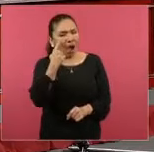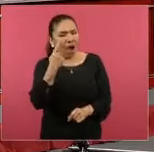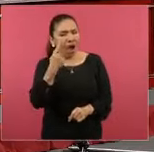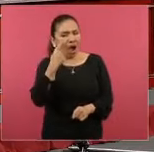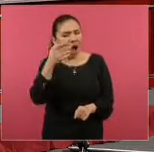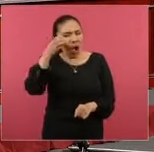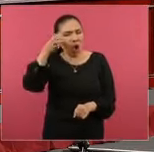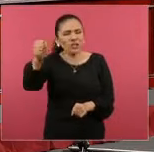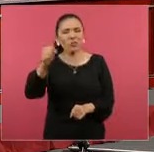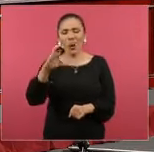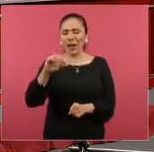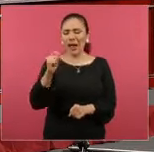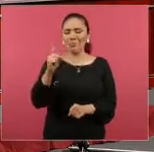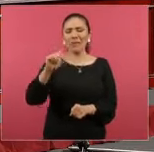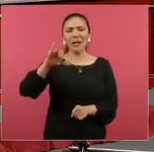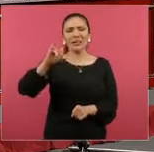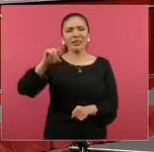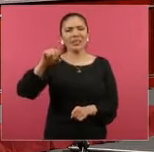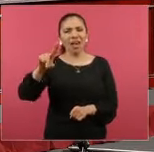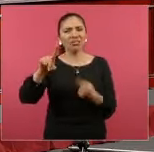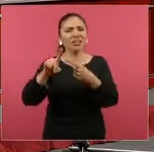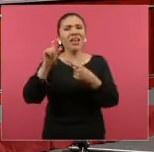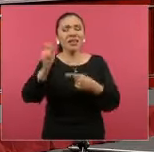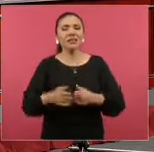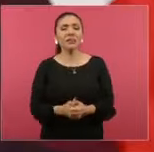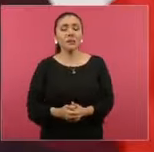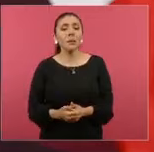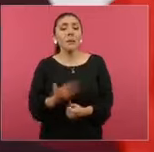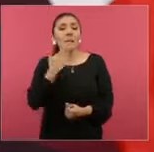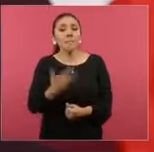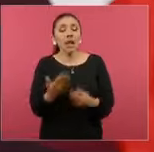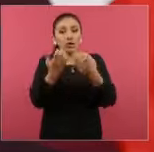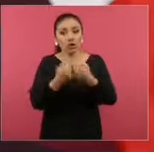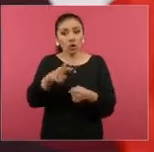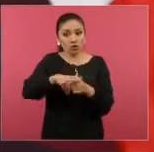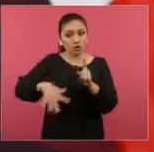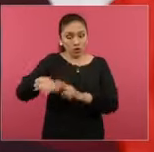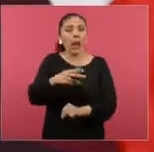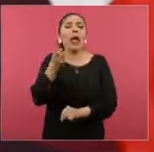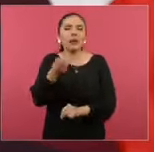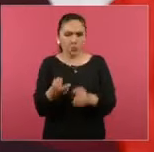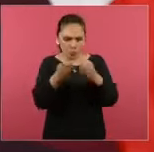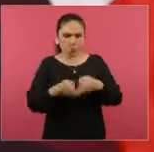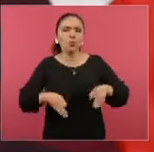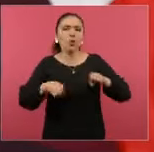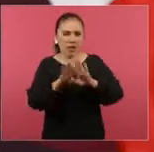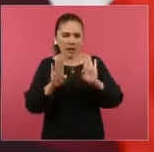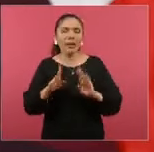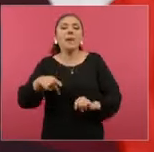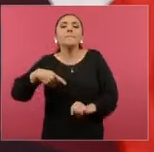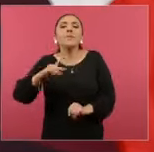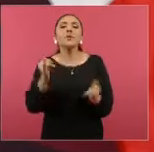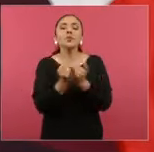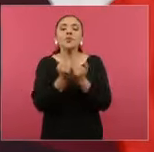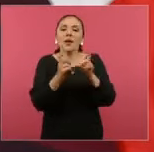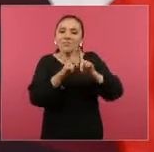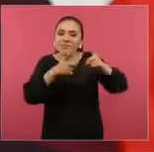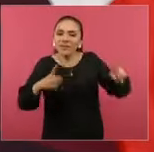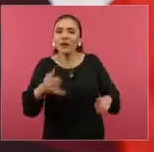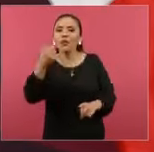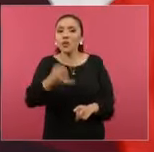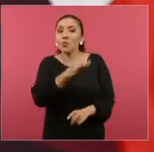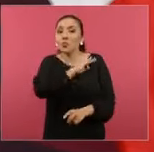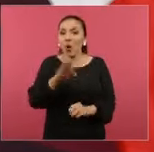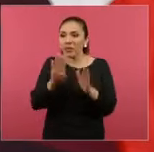asociado a capacidades es el bien social, porque esto es importante, pero también el desarrollo o las posibilidades